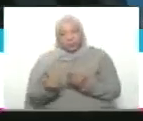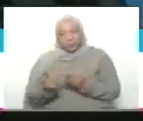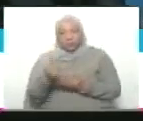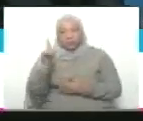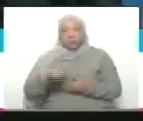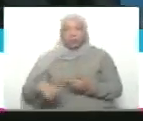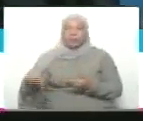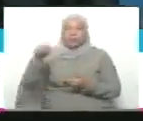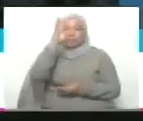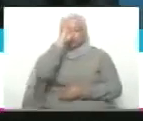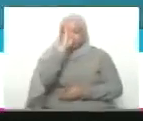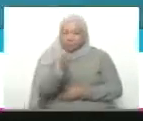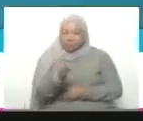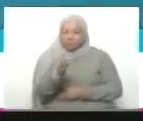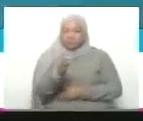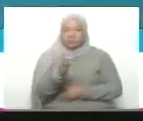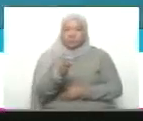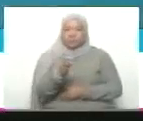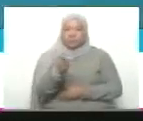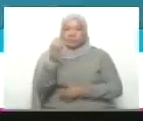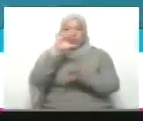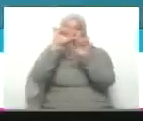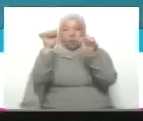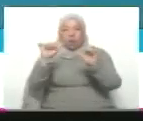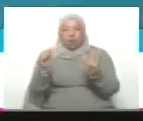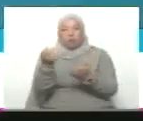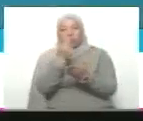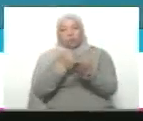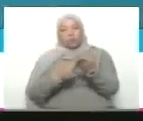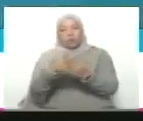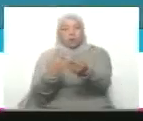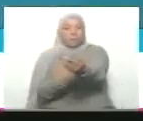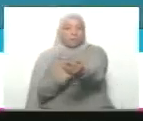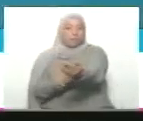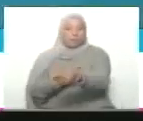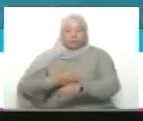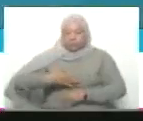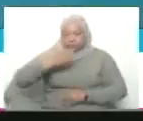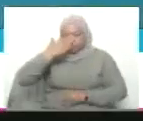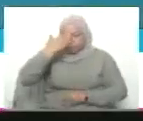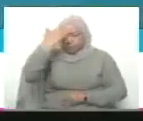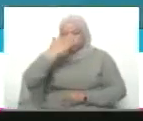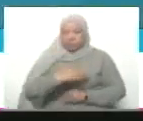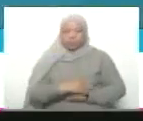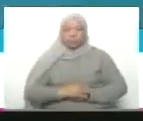Irak. También me dice un artista plástico, hermano árabe de Irak,